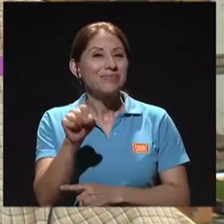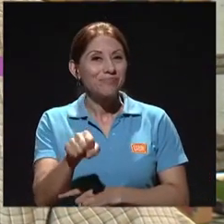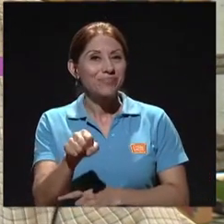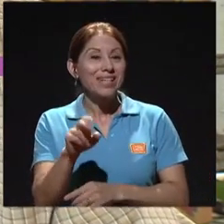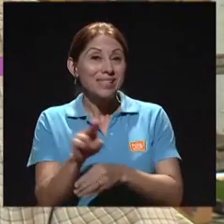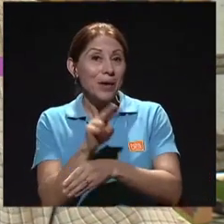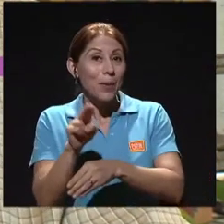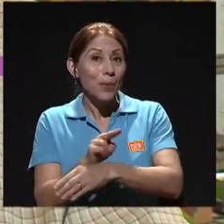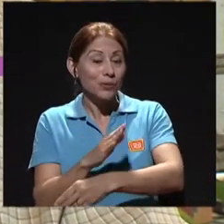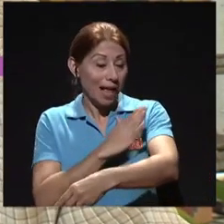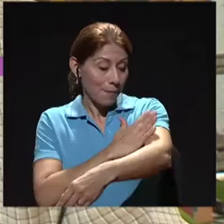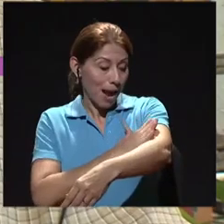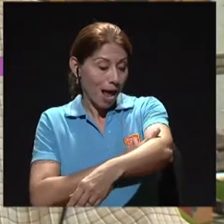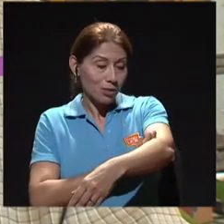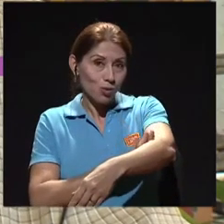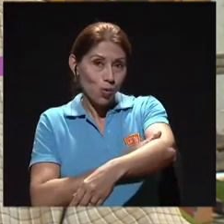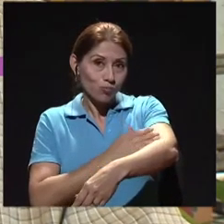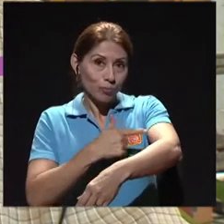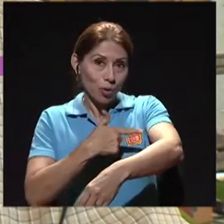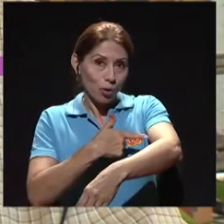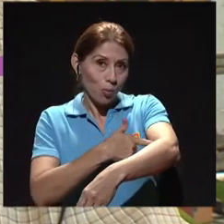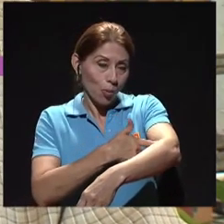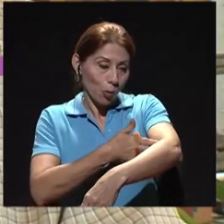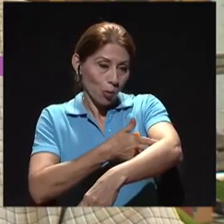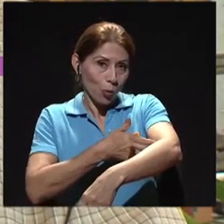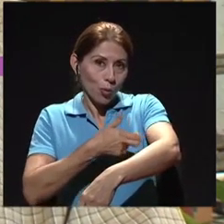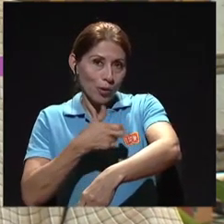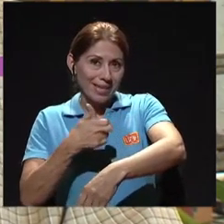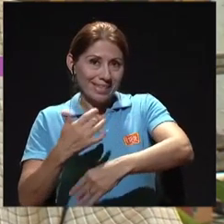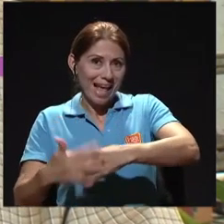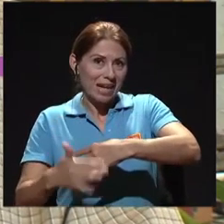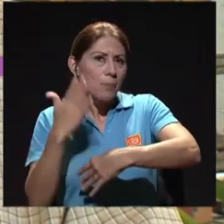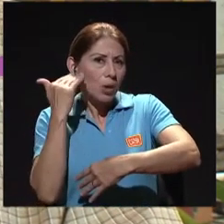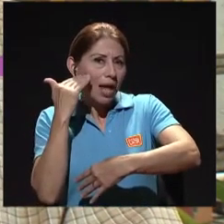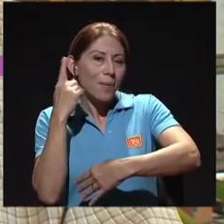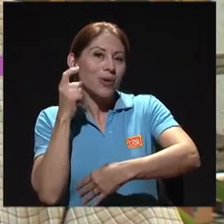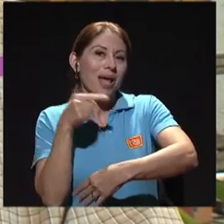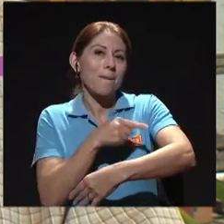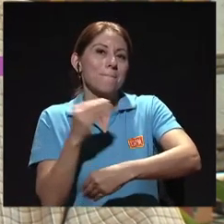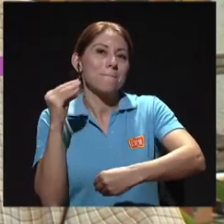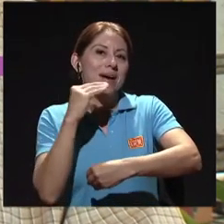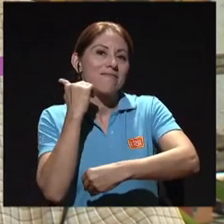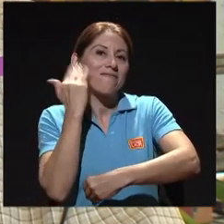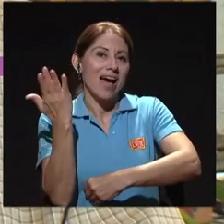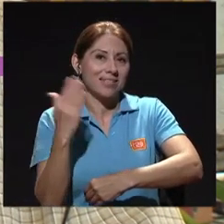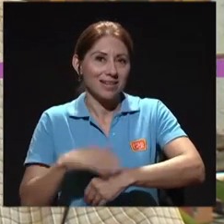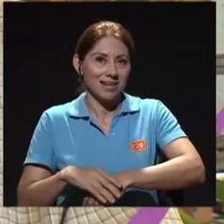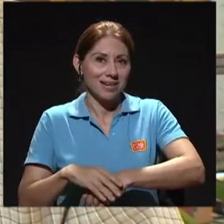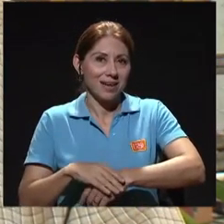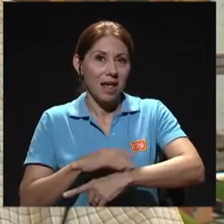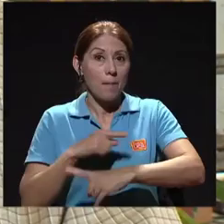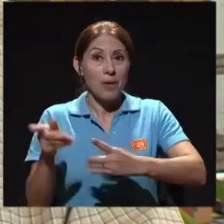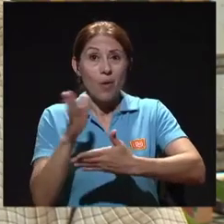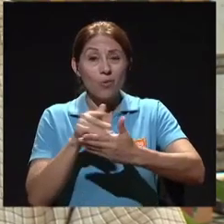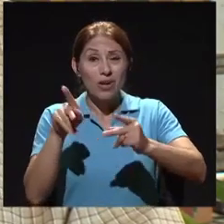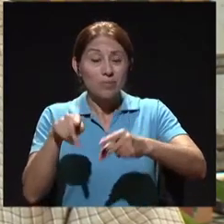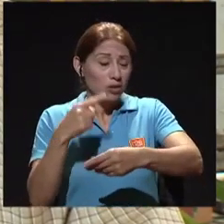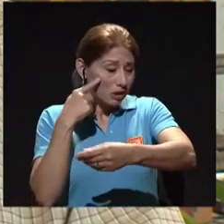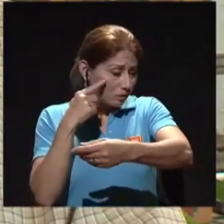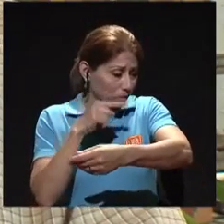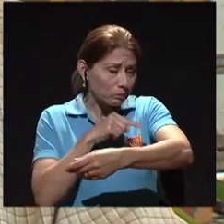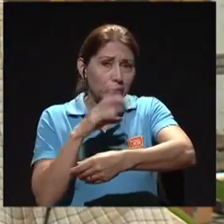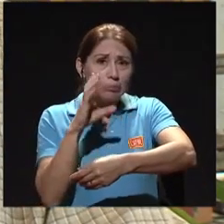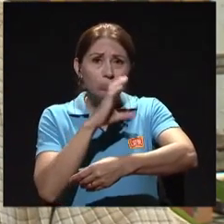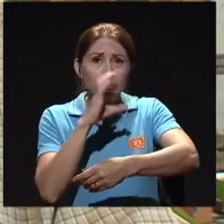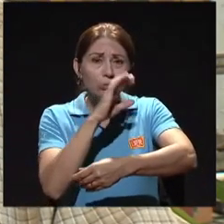es la parte anatómica que es más fácil, ¿verdad? Pero, por ejemplo, en personas muy difíciles,